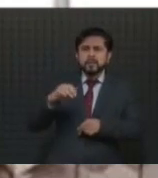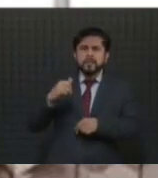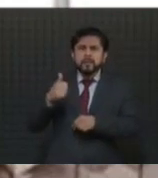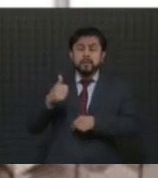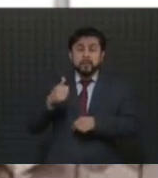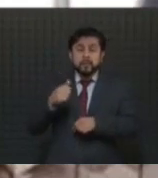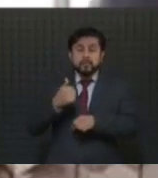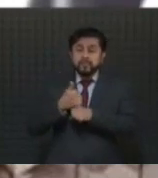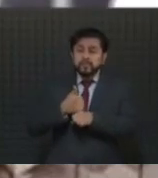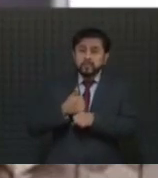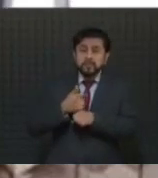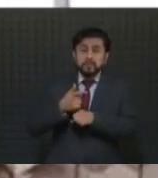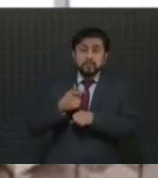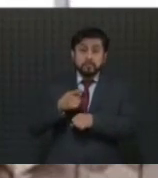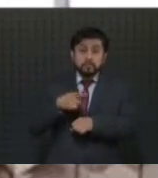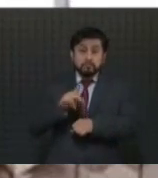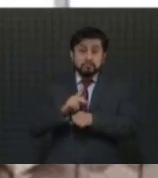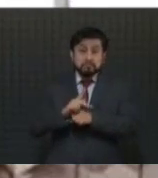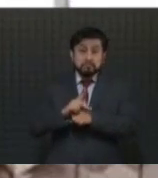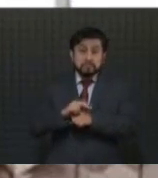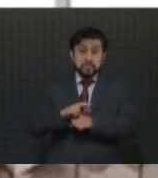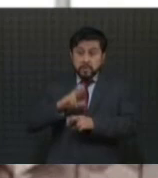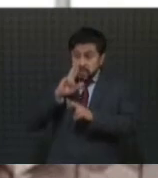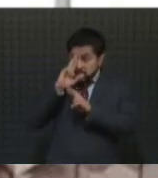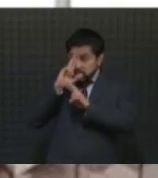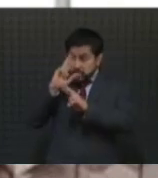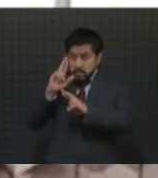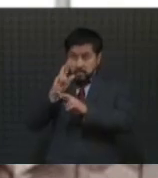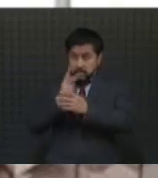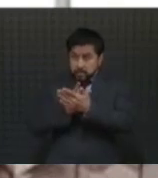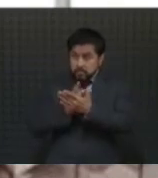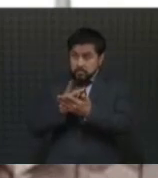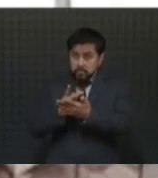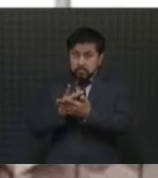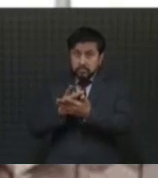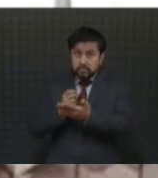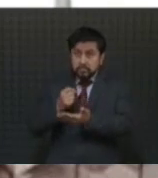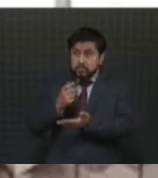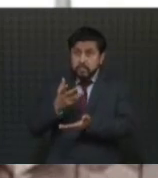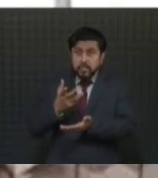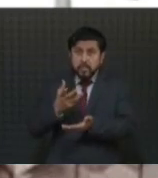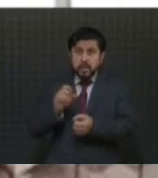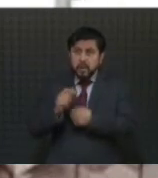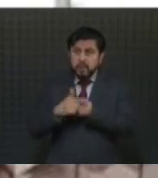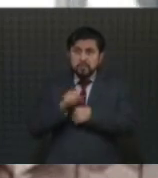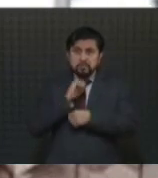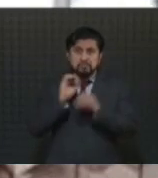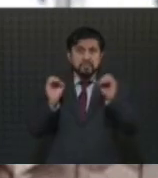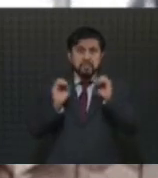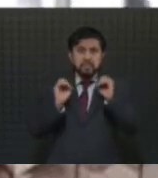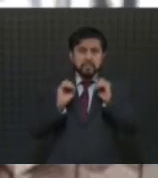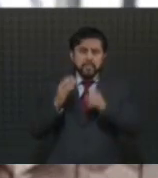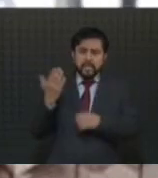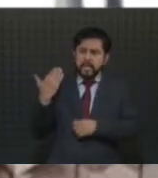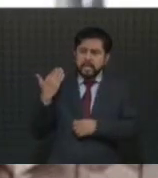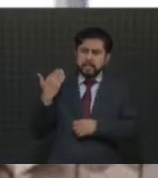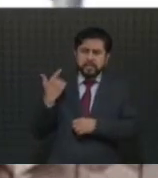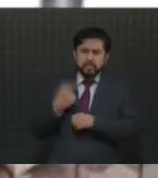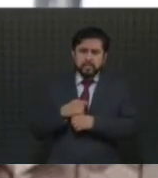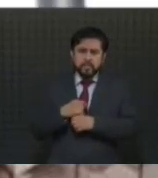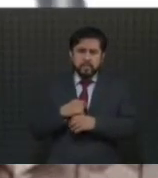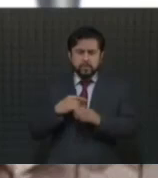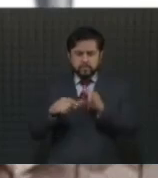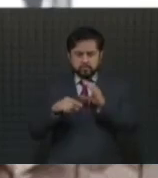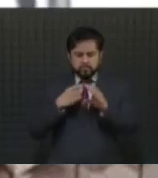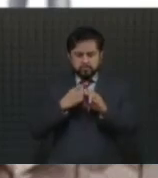menor reconocimiento se les ha dado. Hace poco recibí una carta de un punto de acuerdo que se hizo en